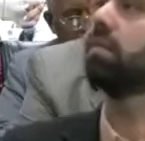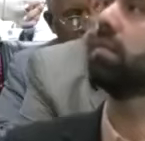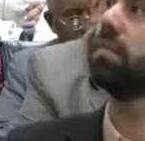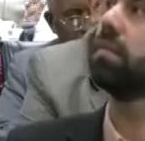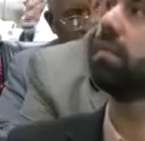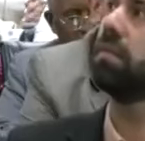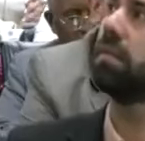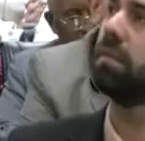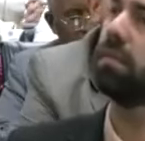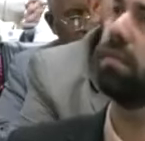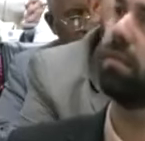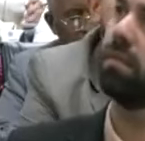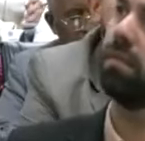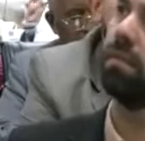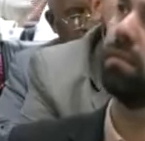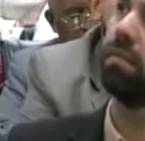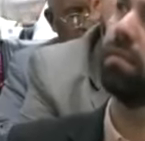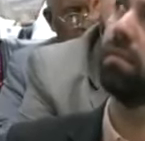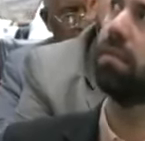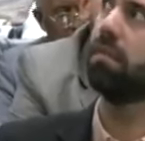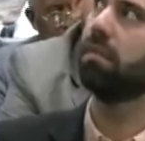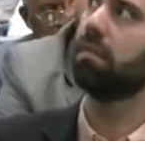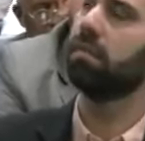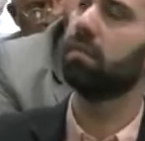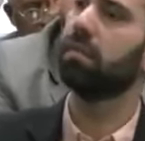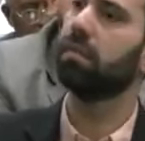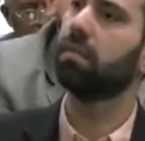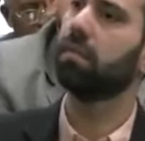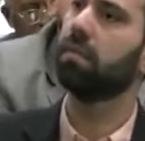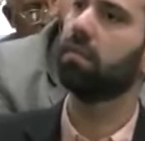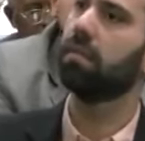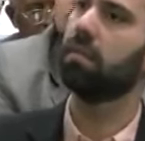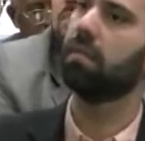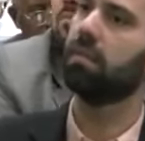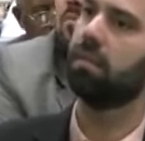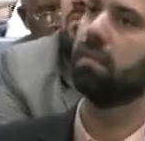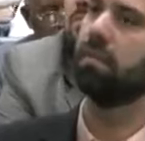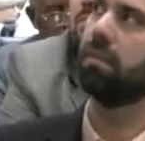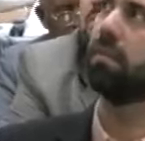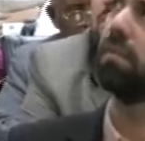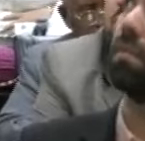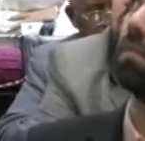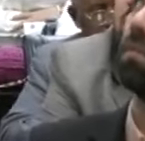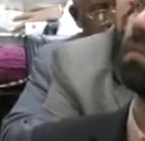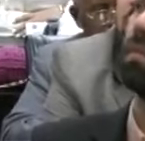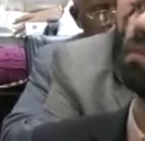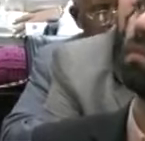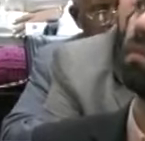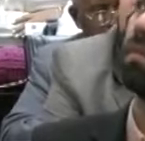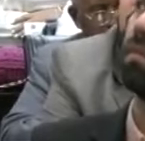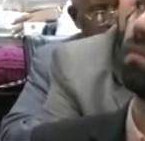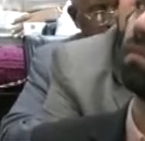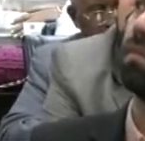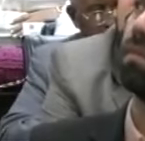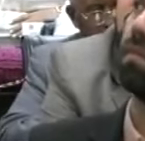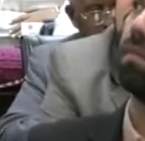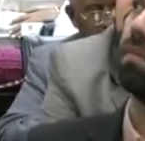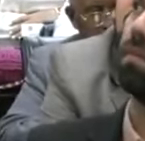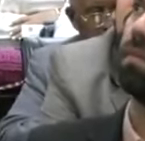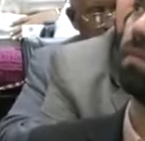término la aprobación de esta ley el día de hoy. Realmente es un honor para mí dirigirme a ustedes en este